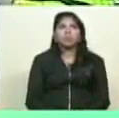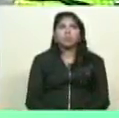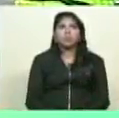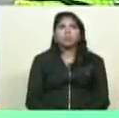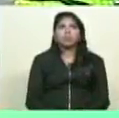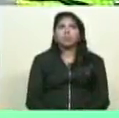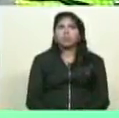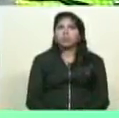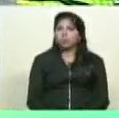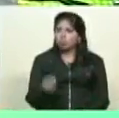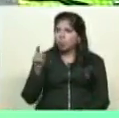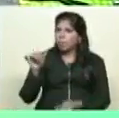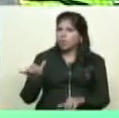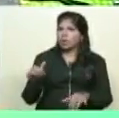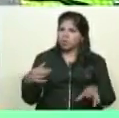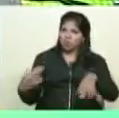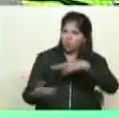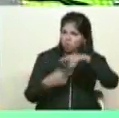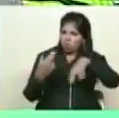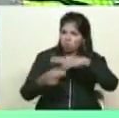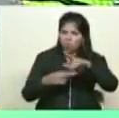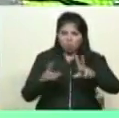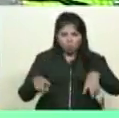Revolucionen esta sociedad.